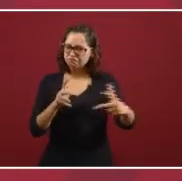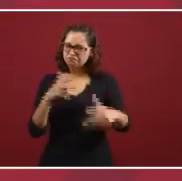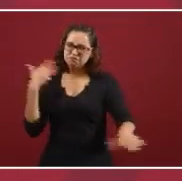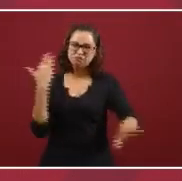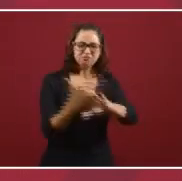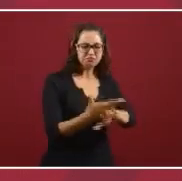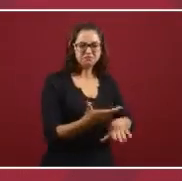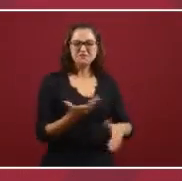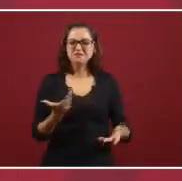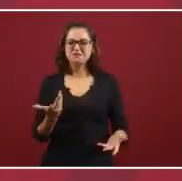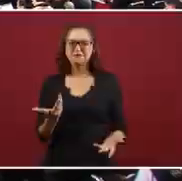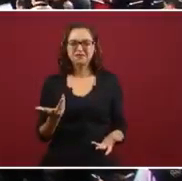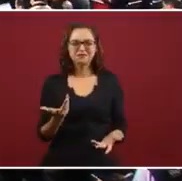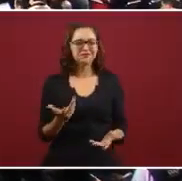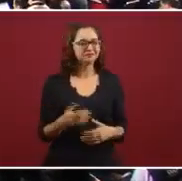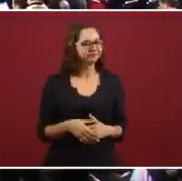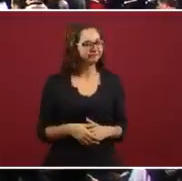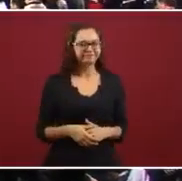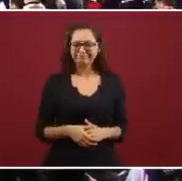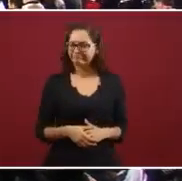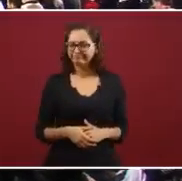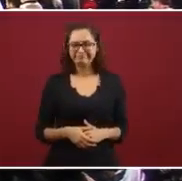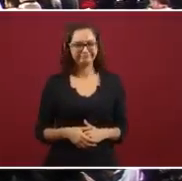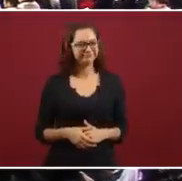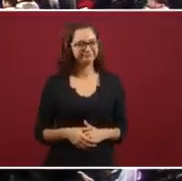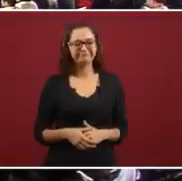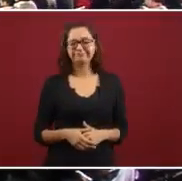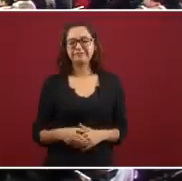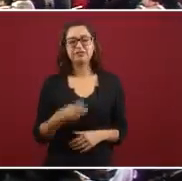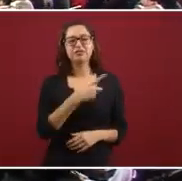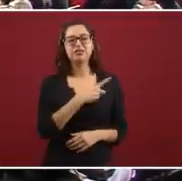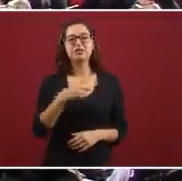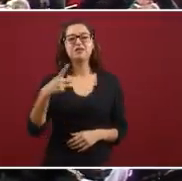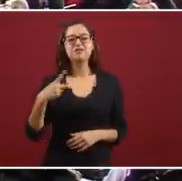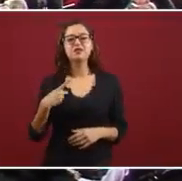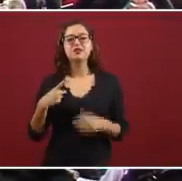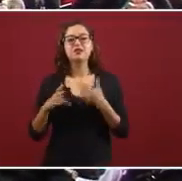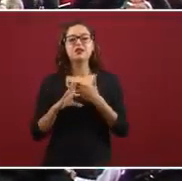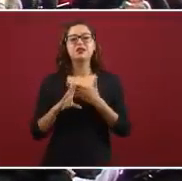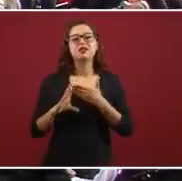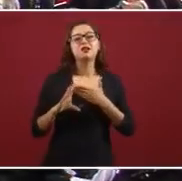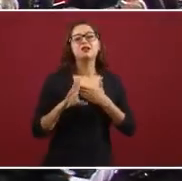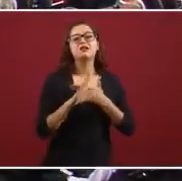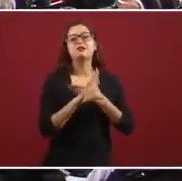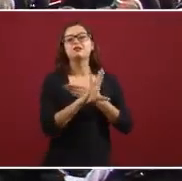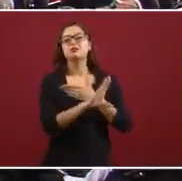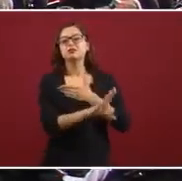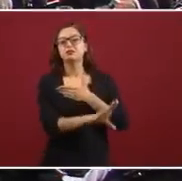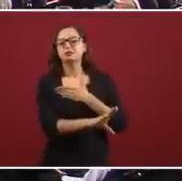y era evitar la confrontación. Y claro,